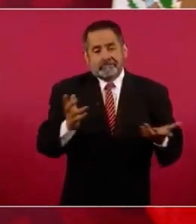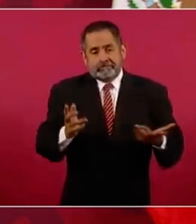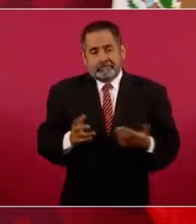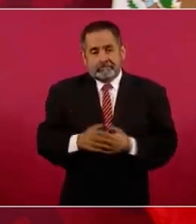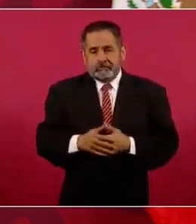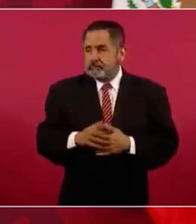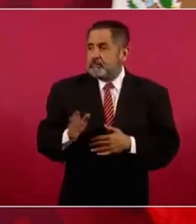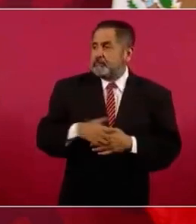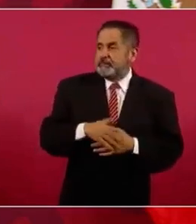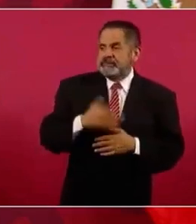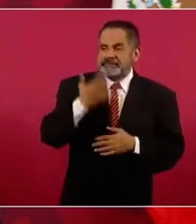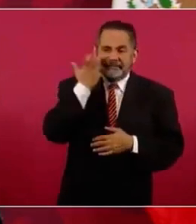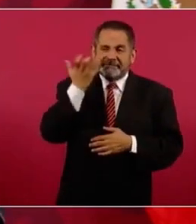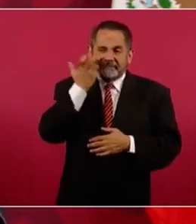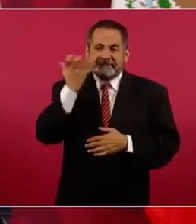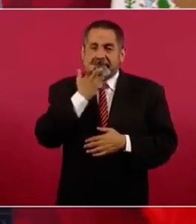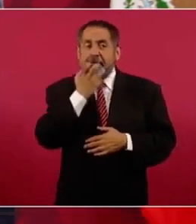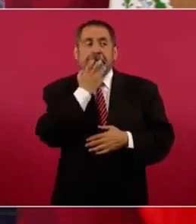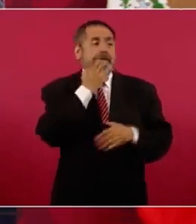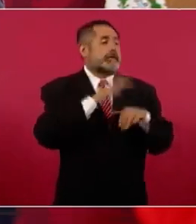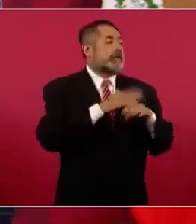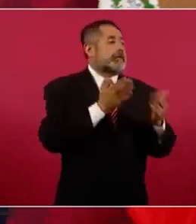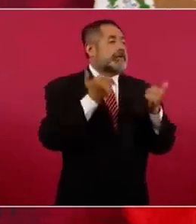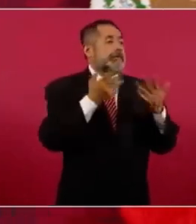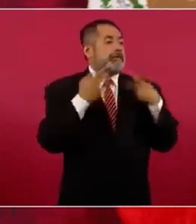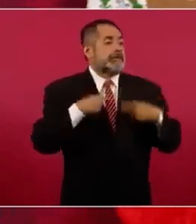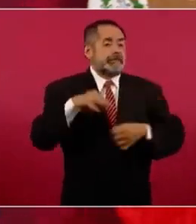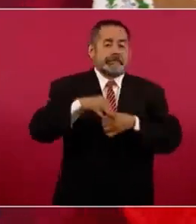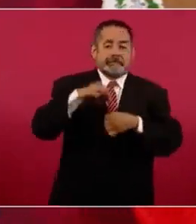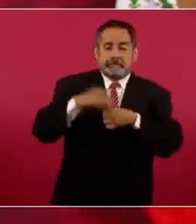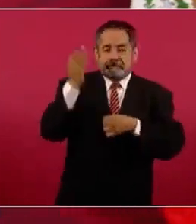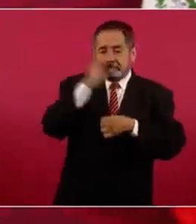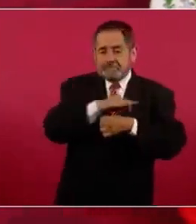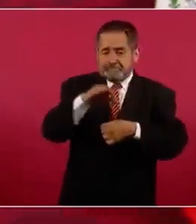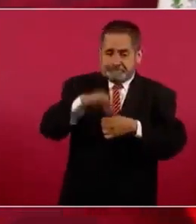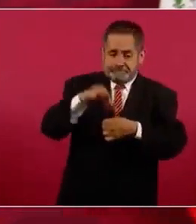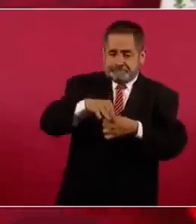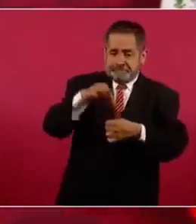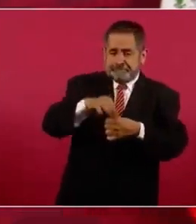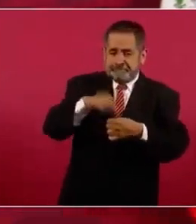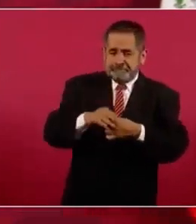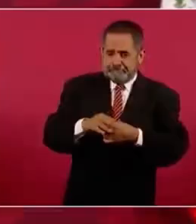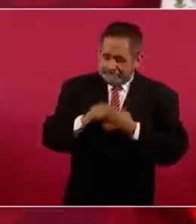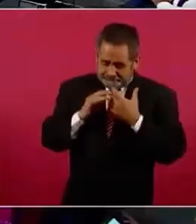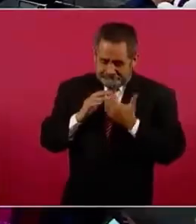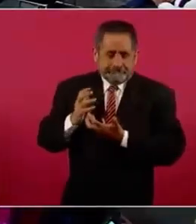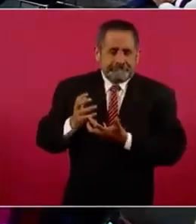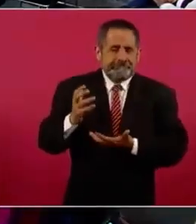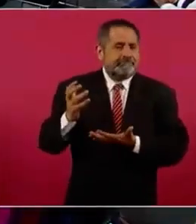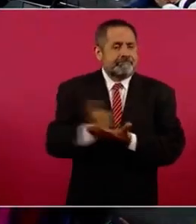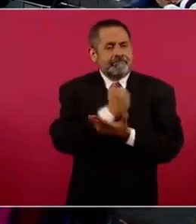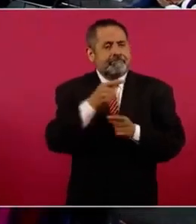porque pueden acarrear gente, comprar votos y les alcanza.